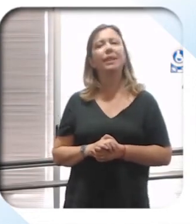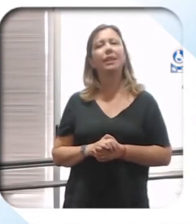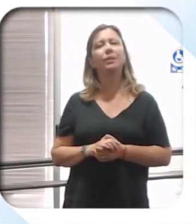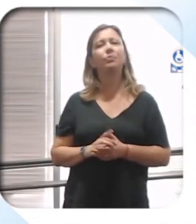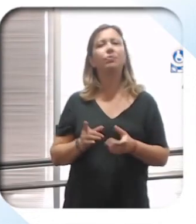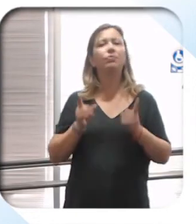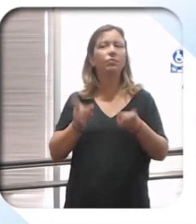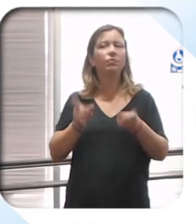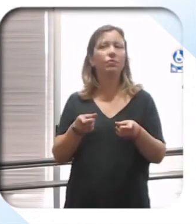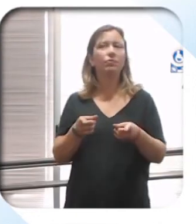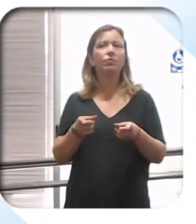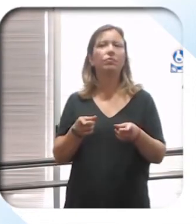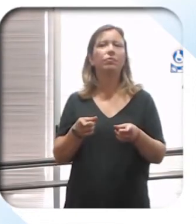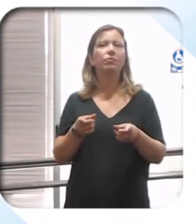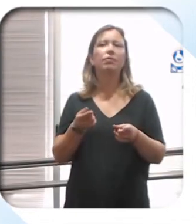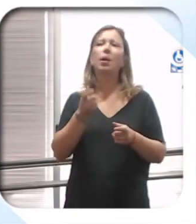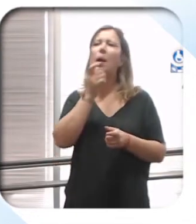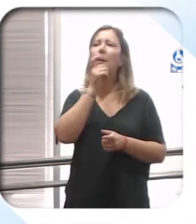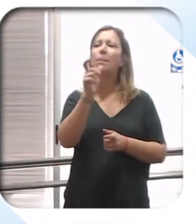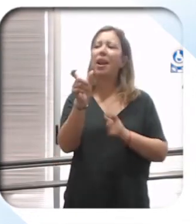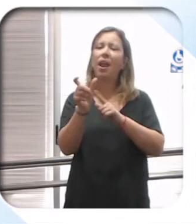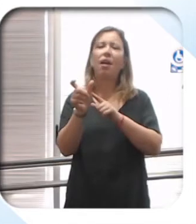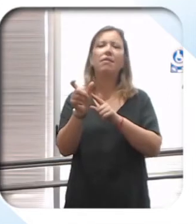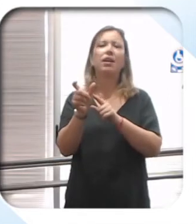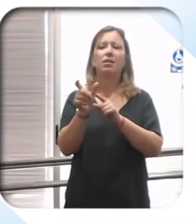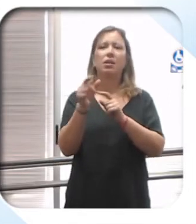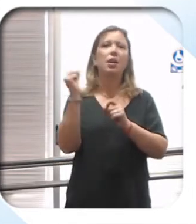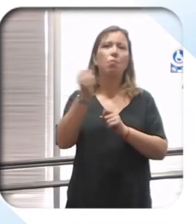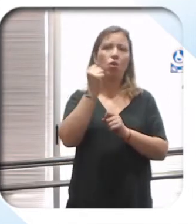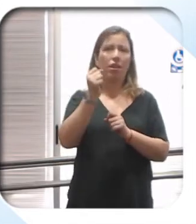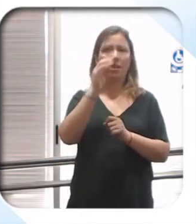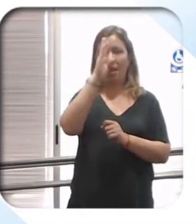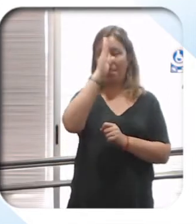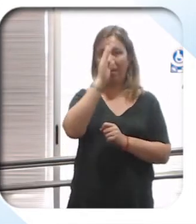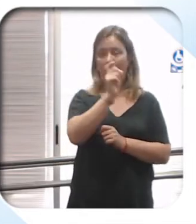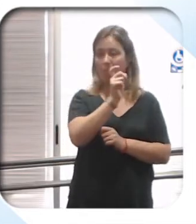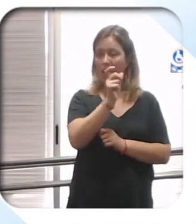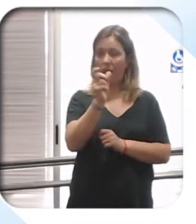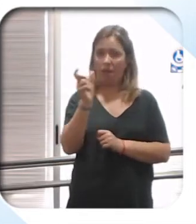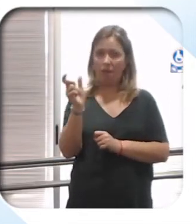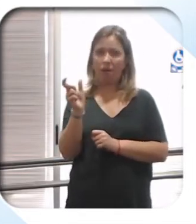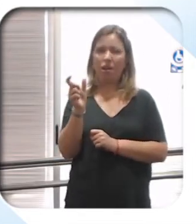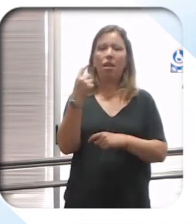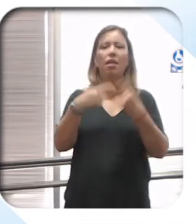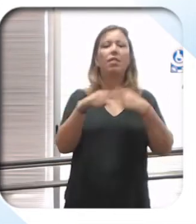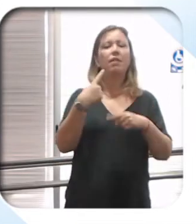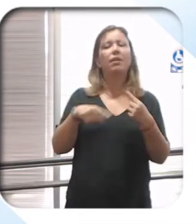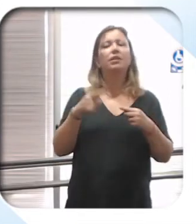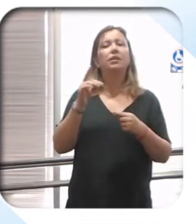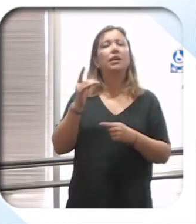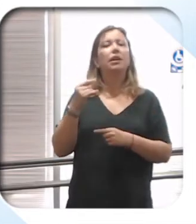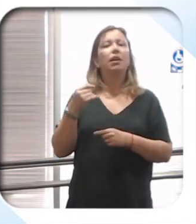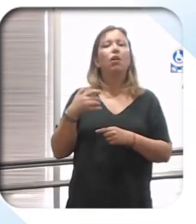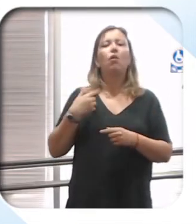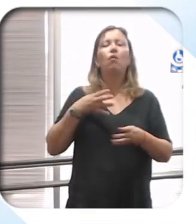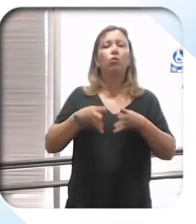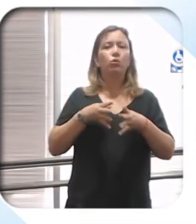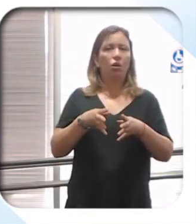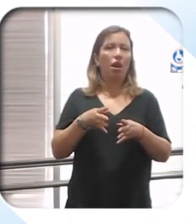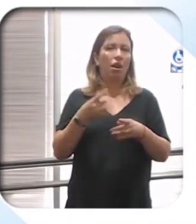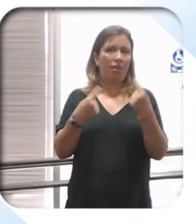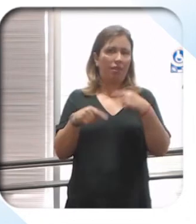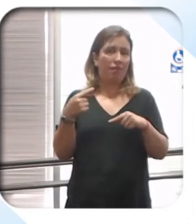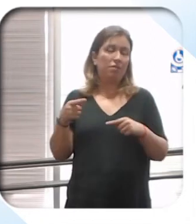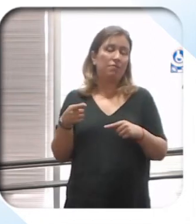también hace hincapié en las palabras, en los términos que son muy importantes, diversidad funcional, y me parece más correcto, pero